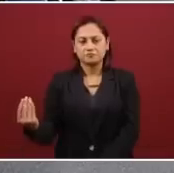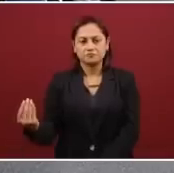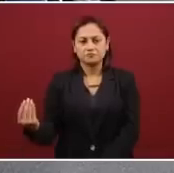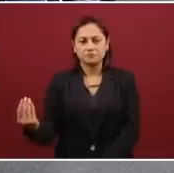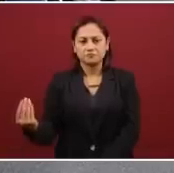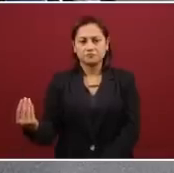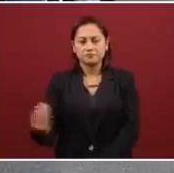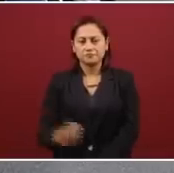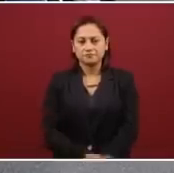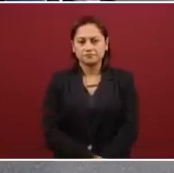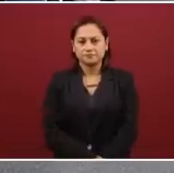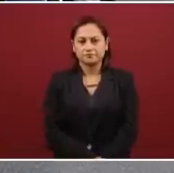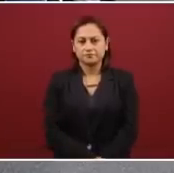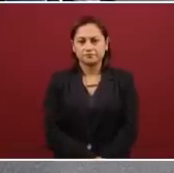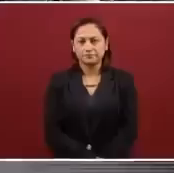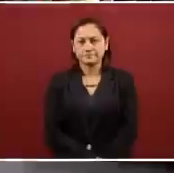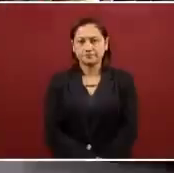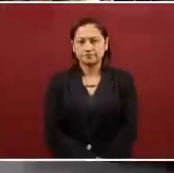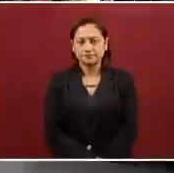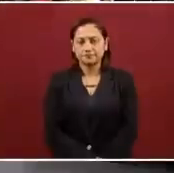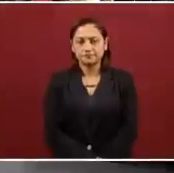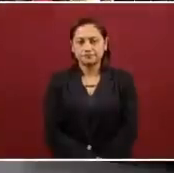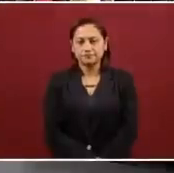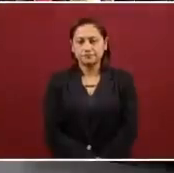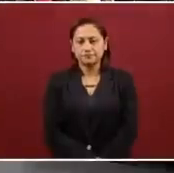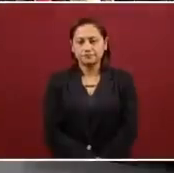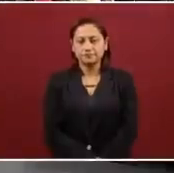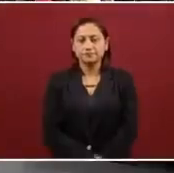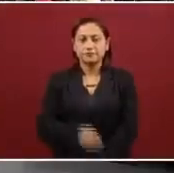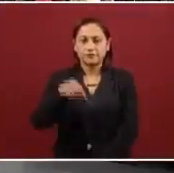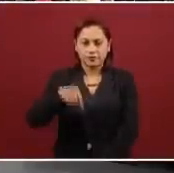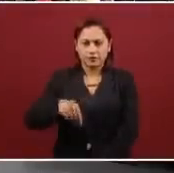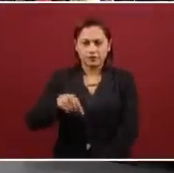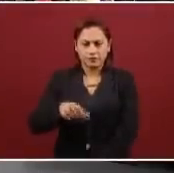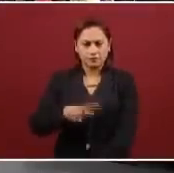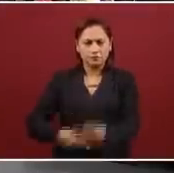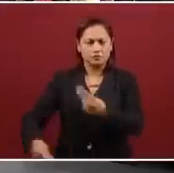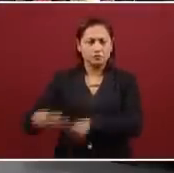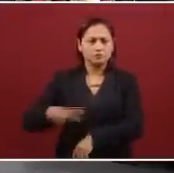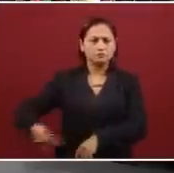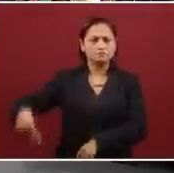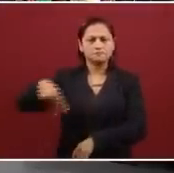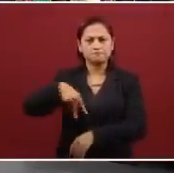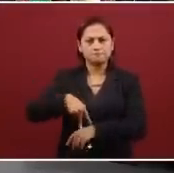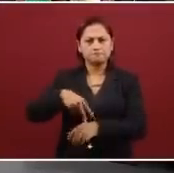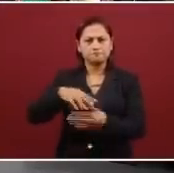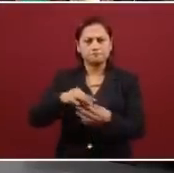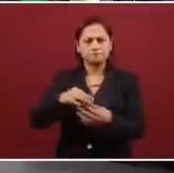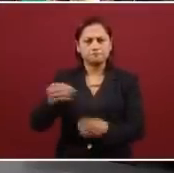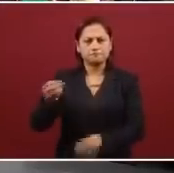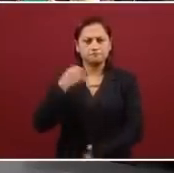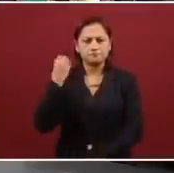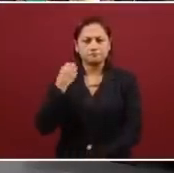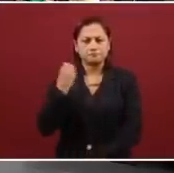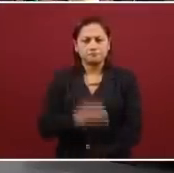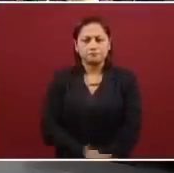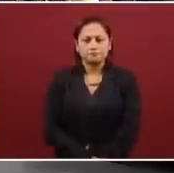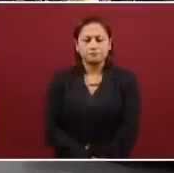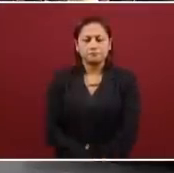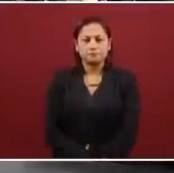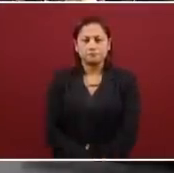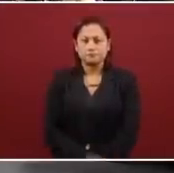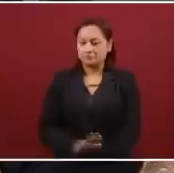todo? Aquí viene Víctor a comparecer. Ya, párate, porque si no, no puedo ir, Víctor.